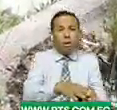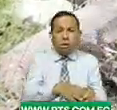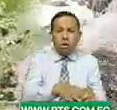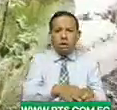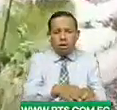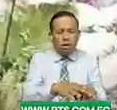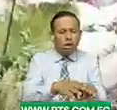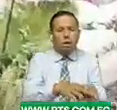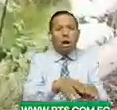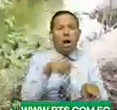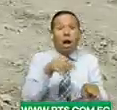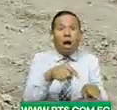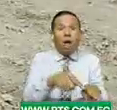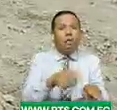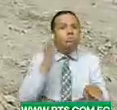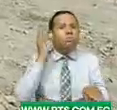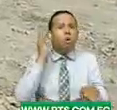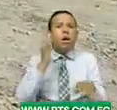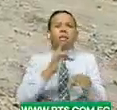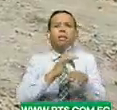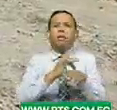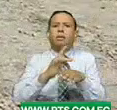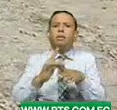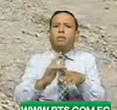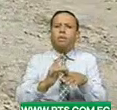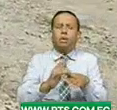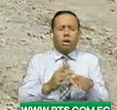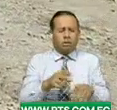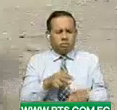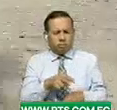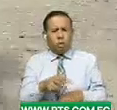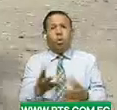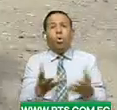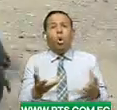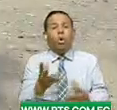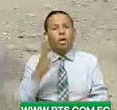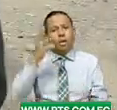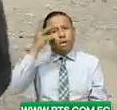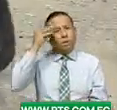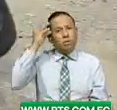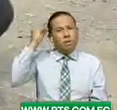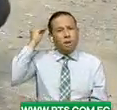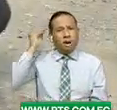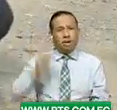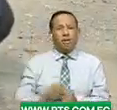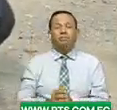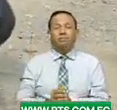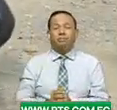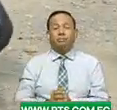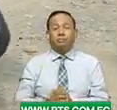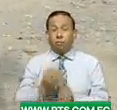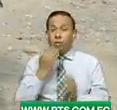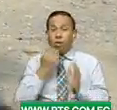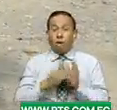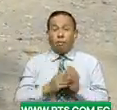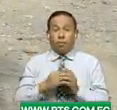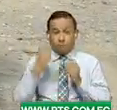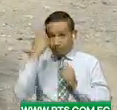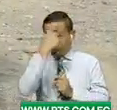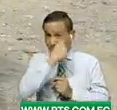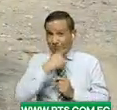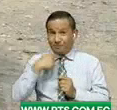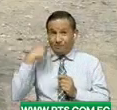sector Caminos al Sol, en las periferias de Riobamba. Incluso la parte frontal de nuestra